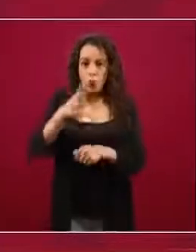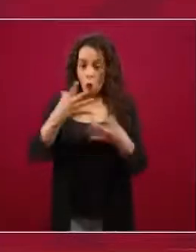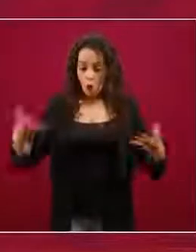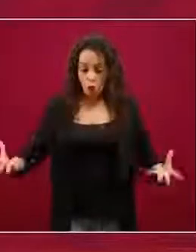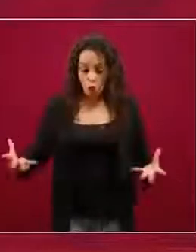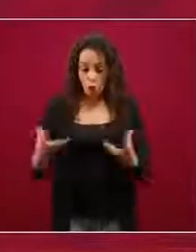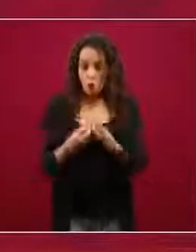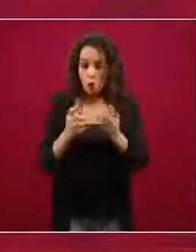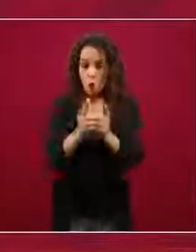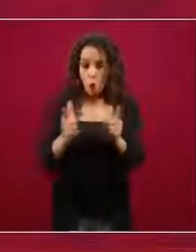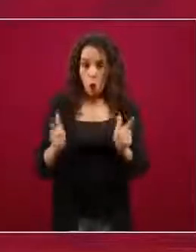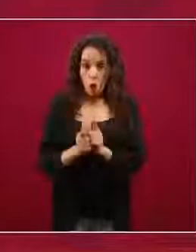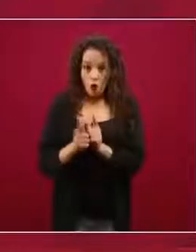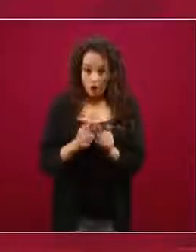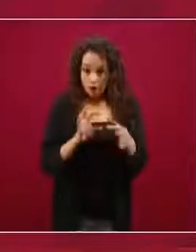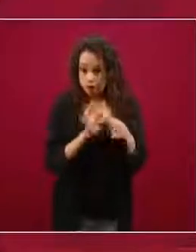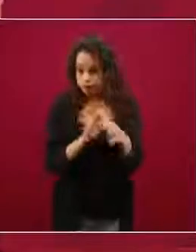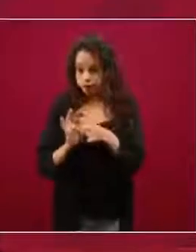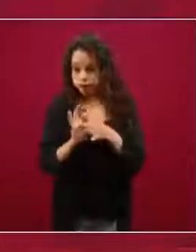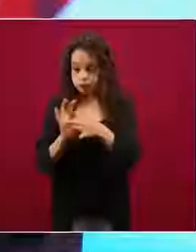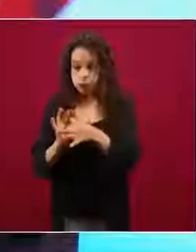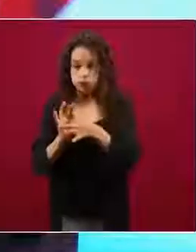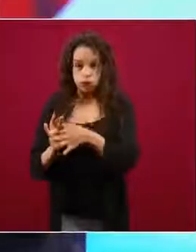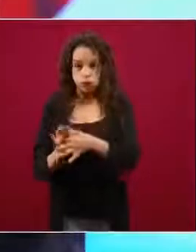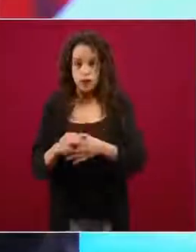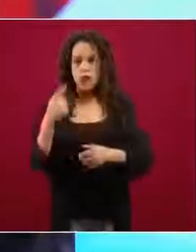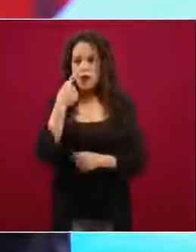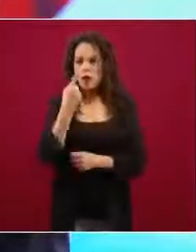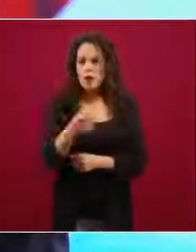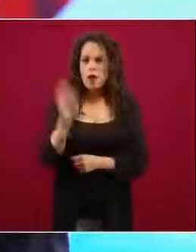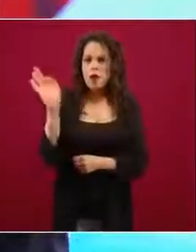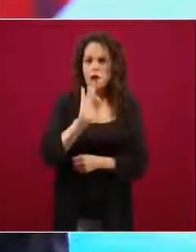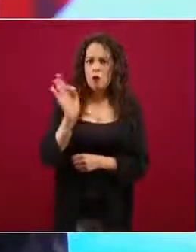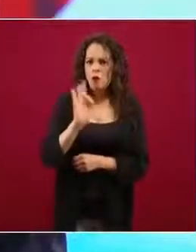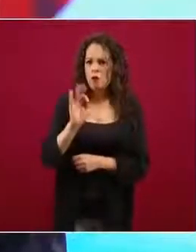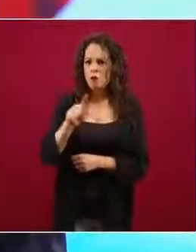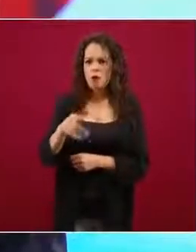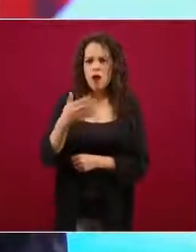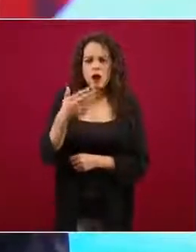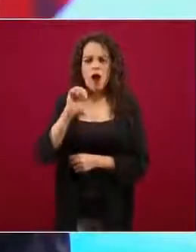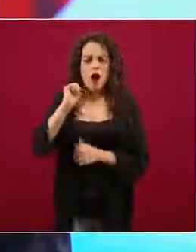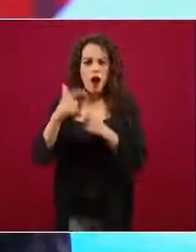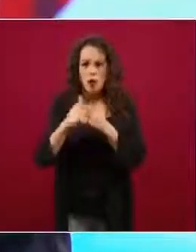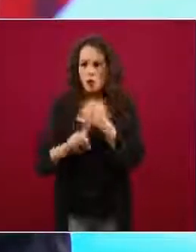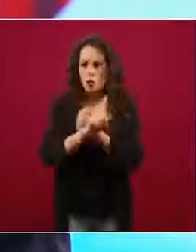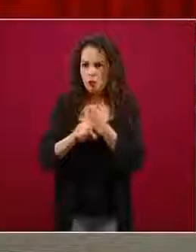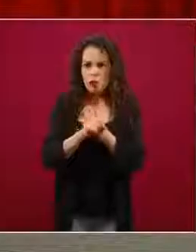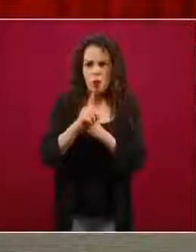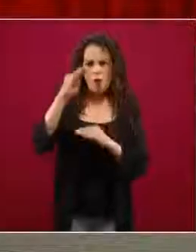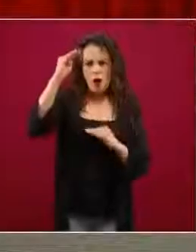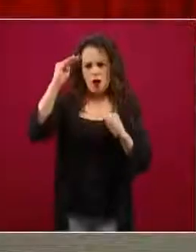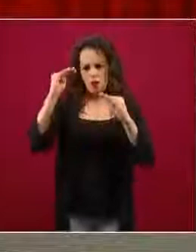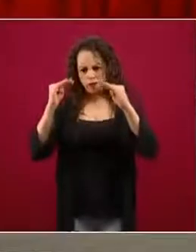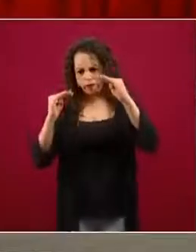en cuanto vemos que hay un desbalance, se activan los procesos de reconversión. En este